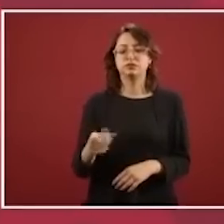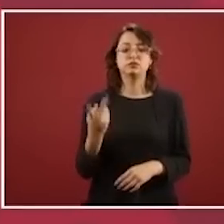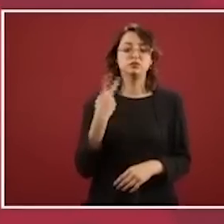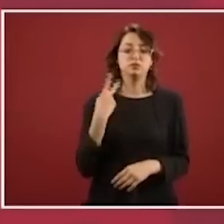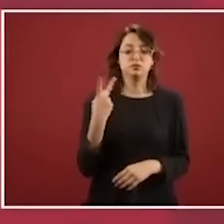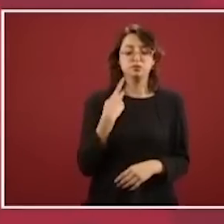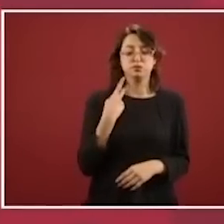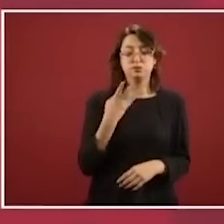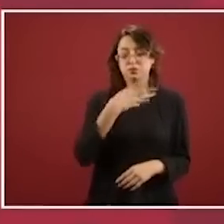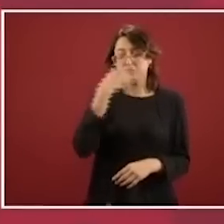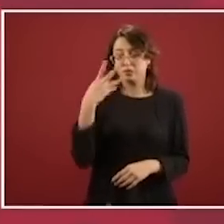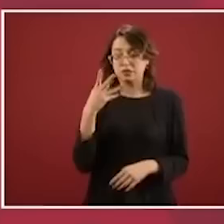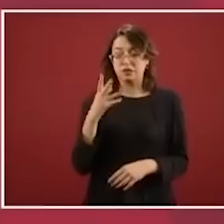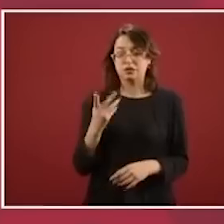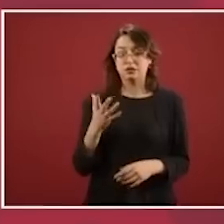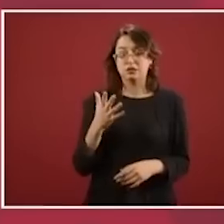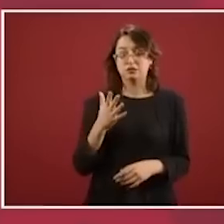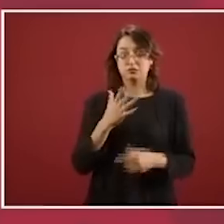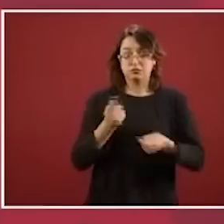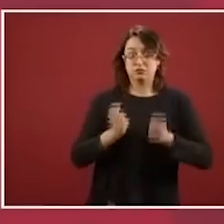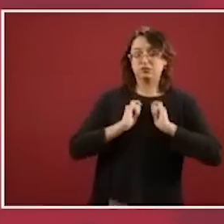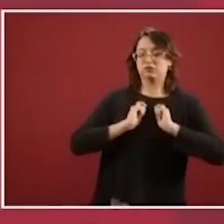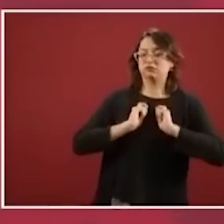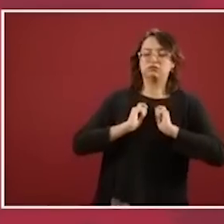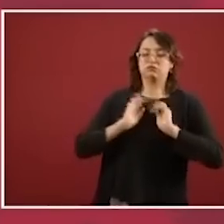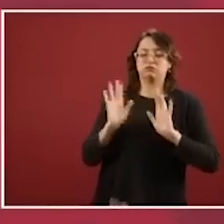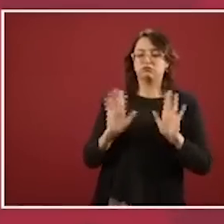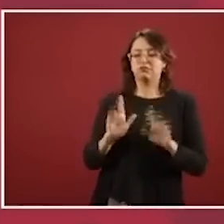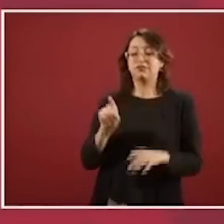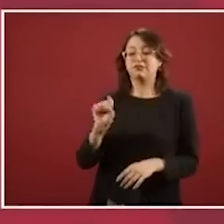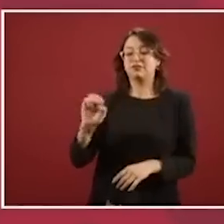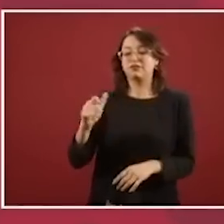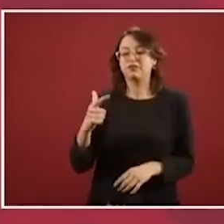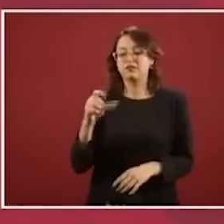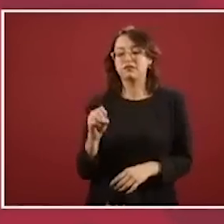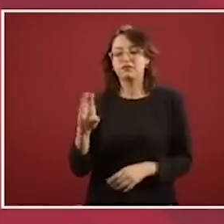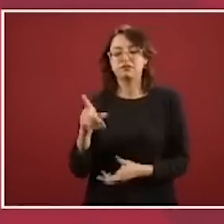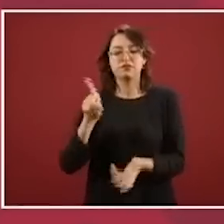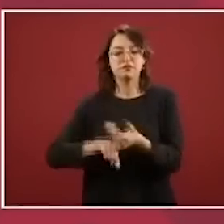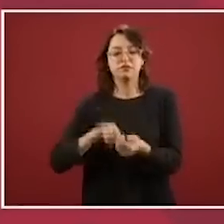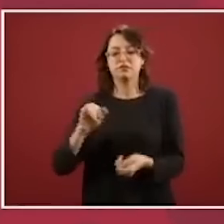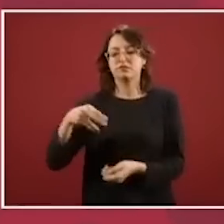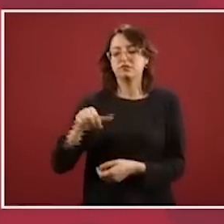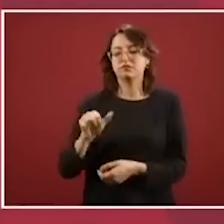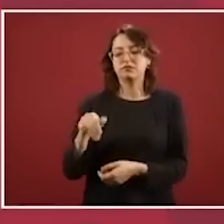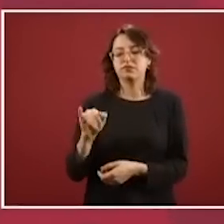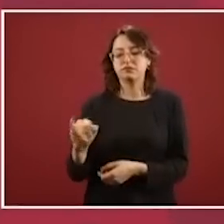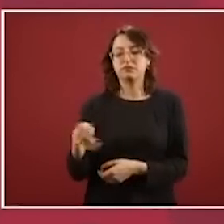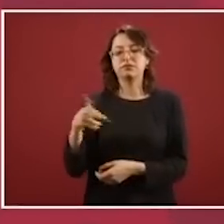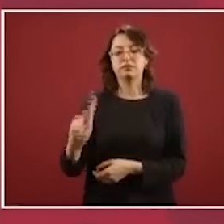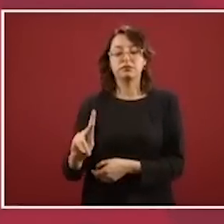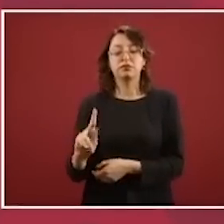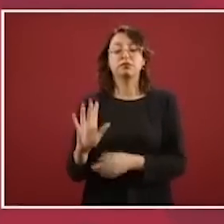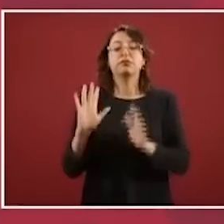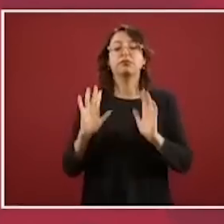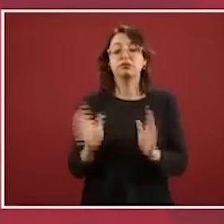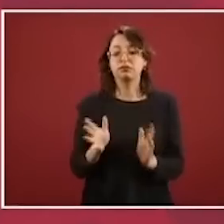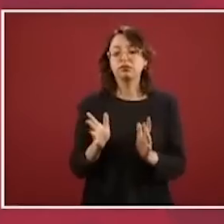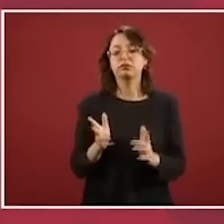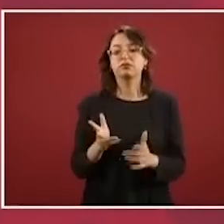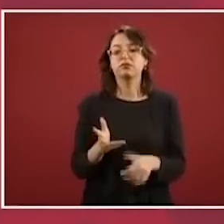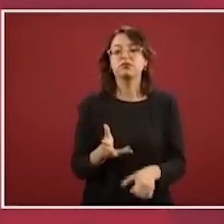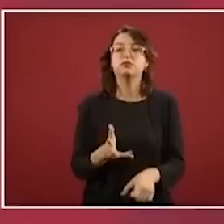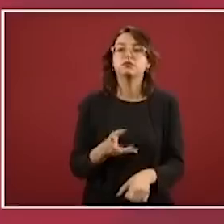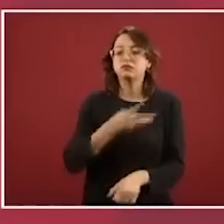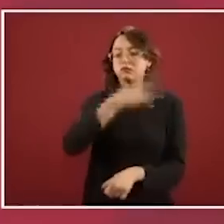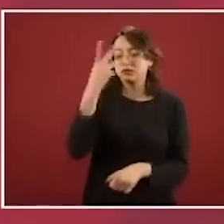a la Secretaría de Relaciones Exteriores, pero le contestaría yo, le respondería con mucho gusto. La visa humanitaria es una visa excepcional para ciertas condiciones, no